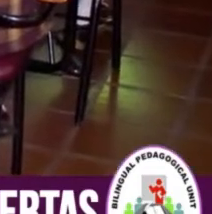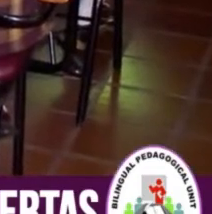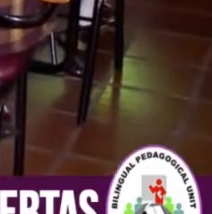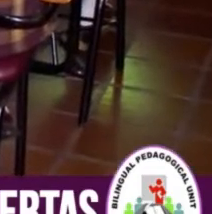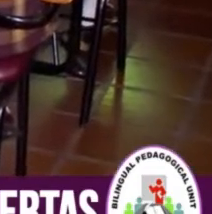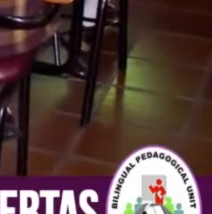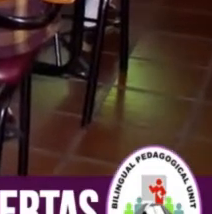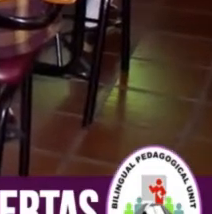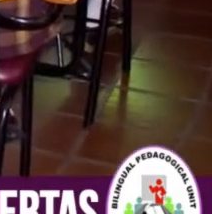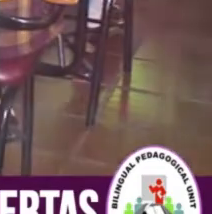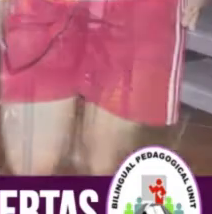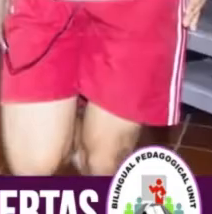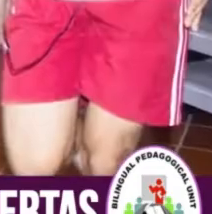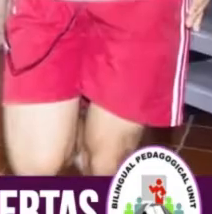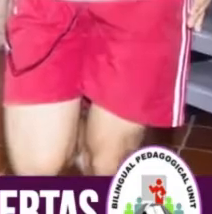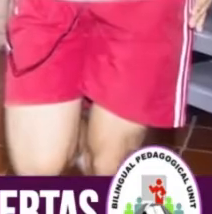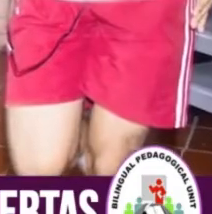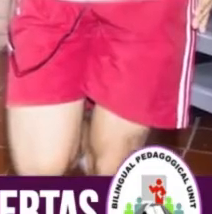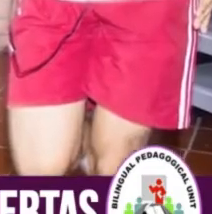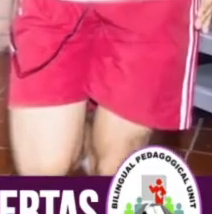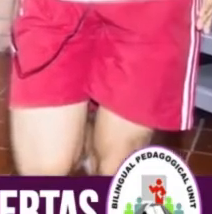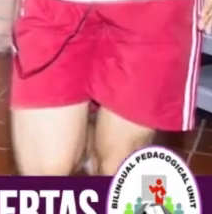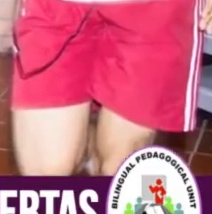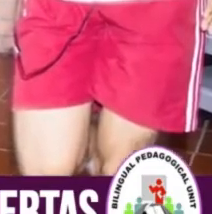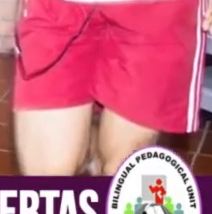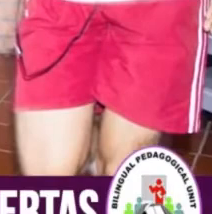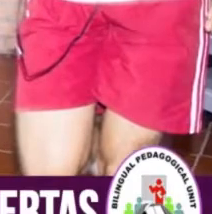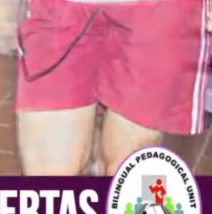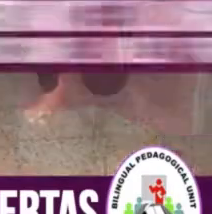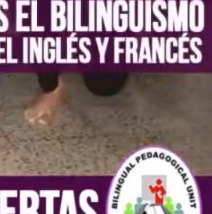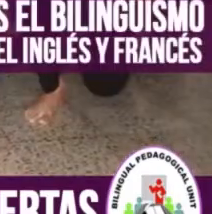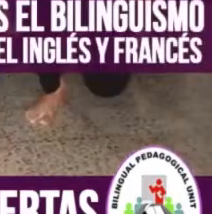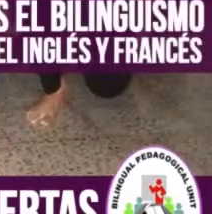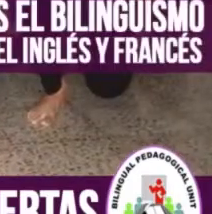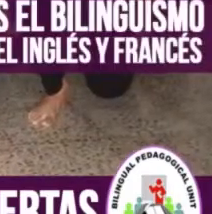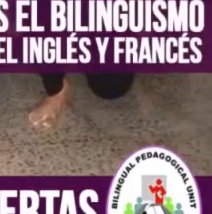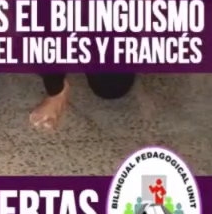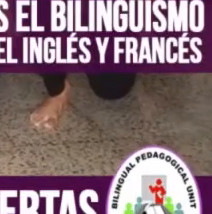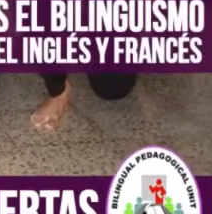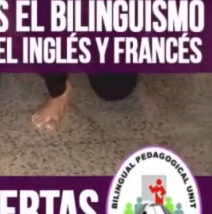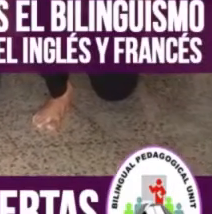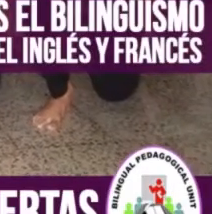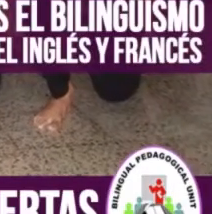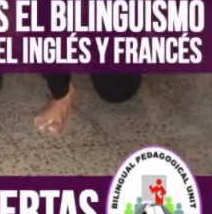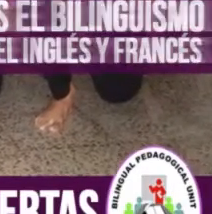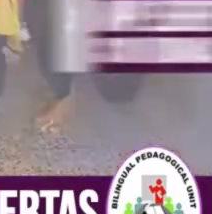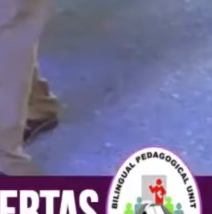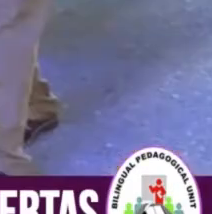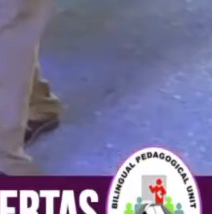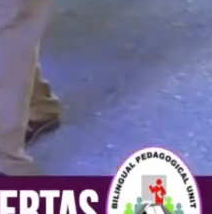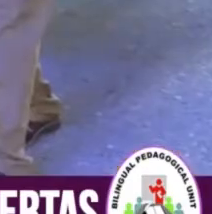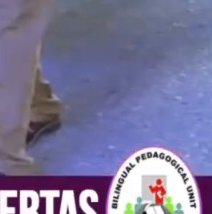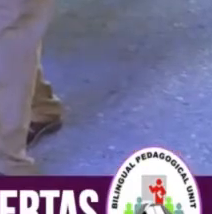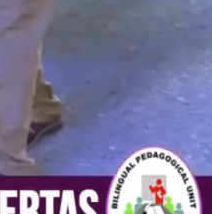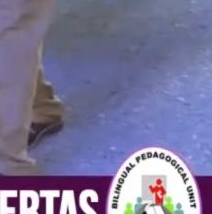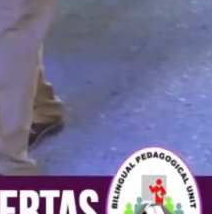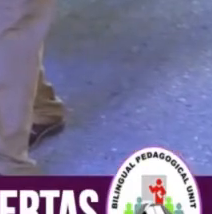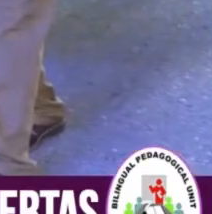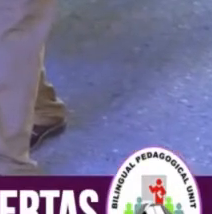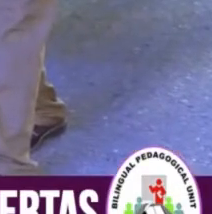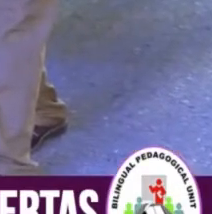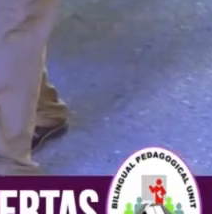aulas especializadas y el aprovechamiento del tiempo libre. Implementamos el bilingüismo con idiomas como el inglés y francés para potenciar